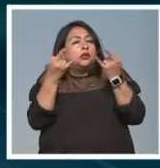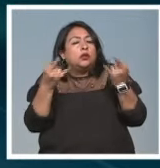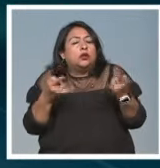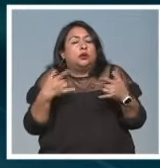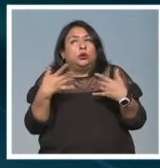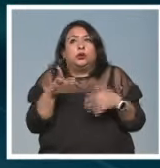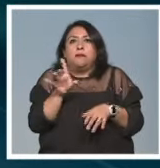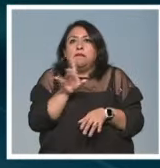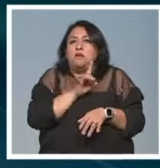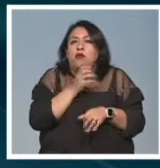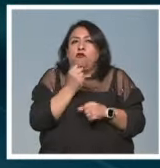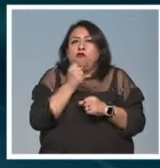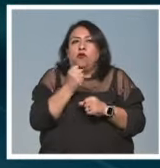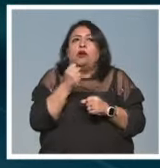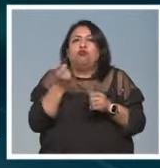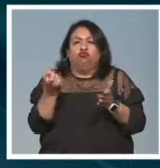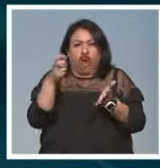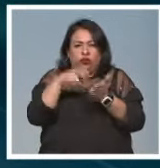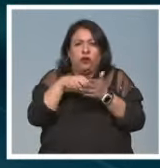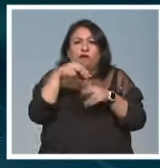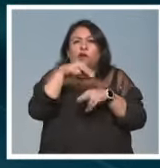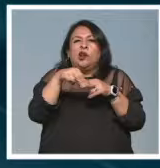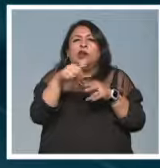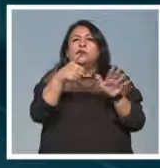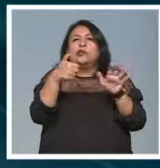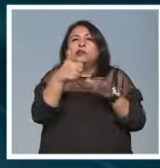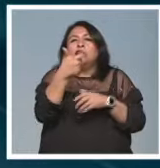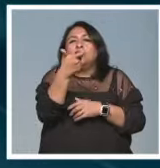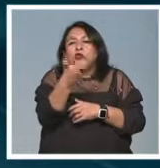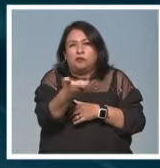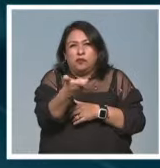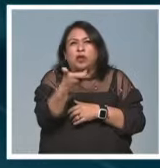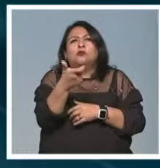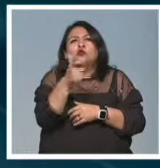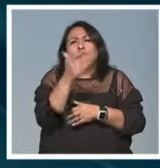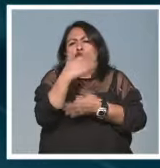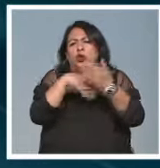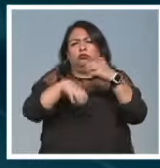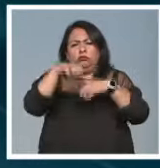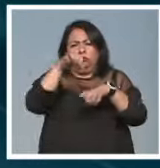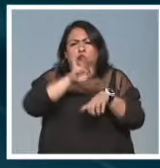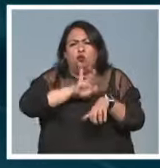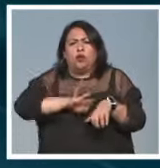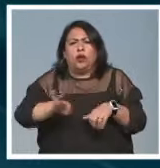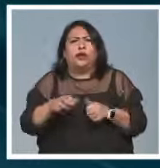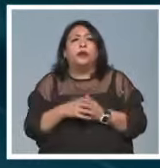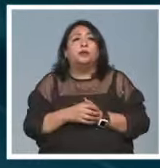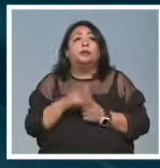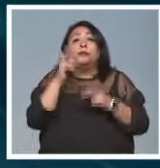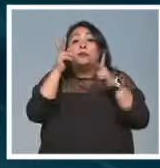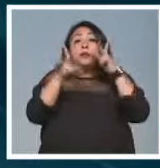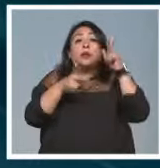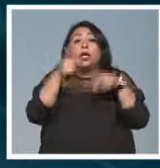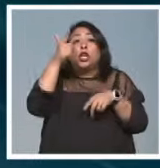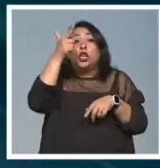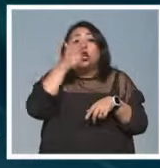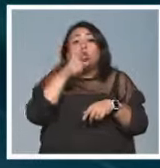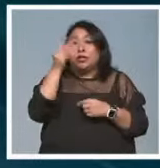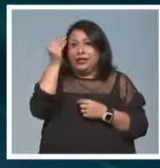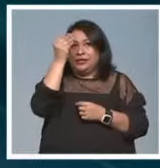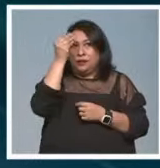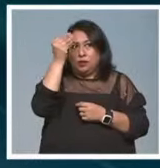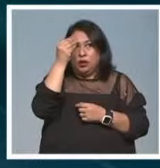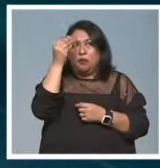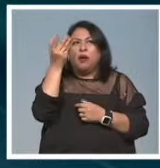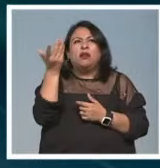más aterradoras. Súbete, boletos desde 600 pesos, exacto para todo público. Visita el Nocturnario de Chapultepec,